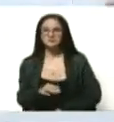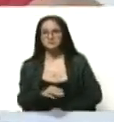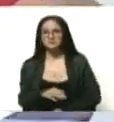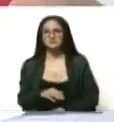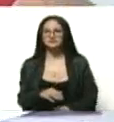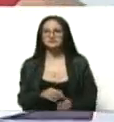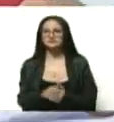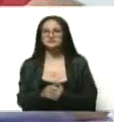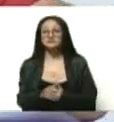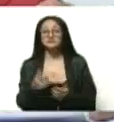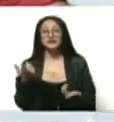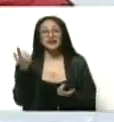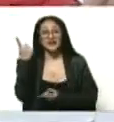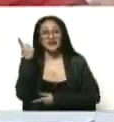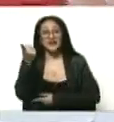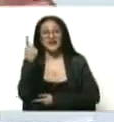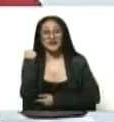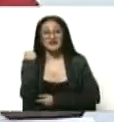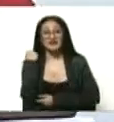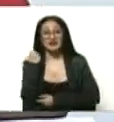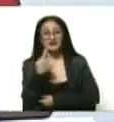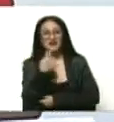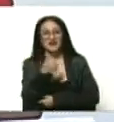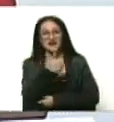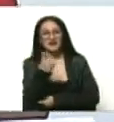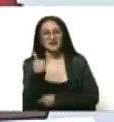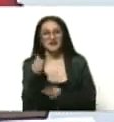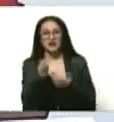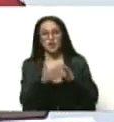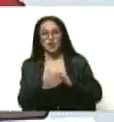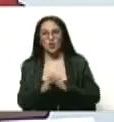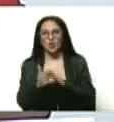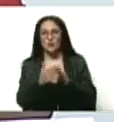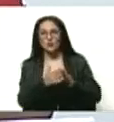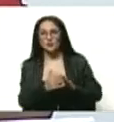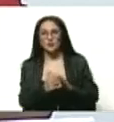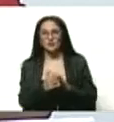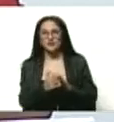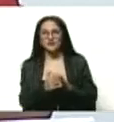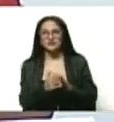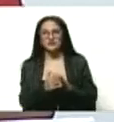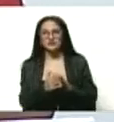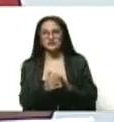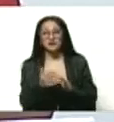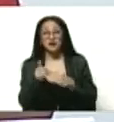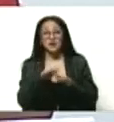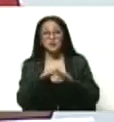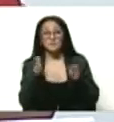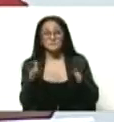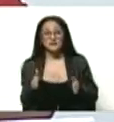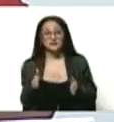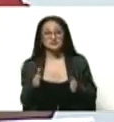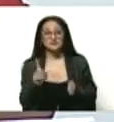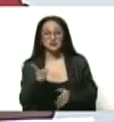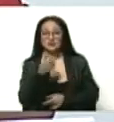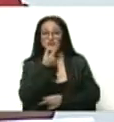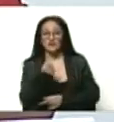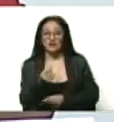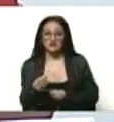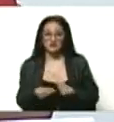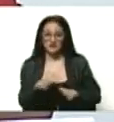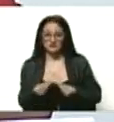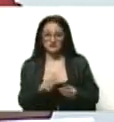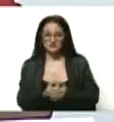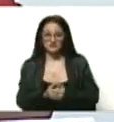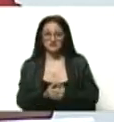Entonces aclaramos, porque ayer dijimos que cada comunidad iba a tener una mesa, pero eso no es fácil hacerlo.